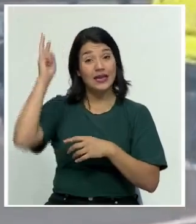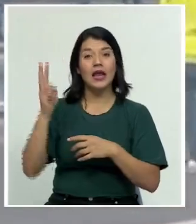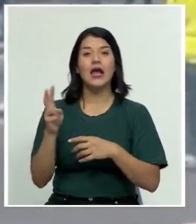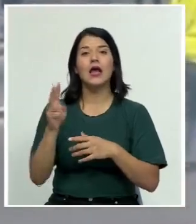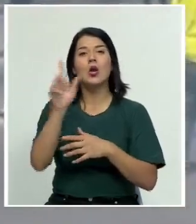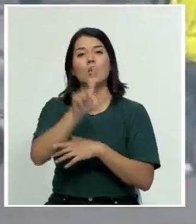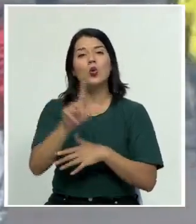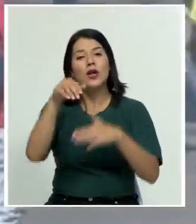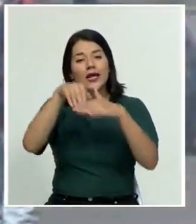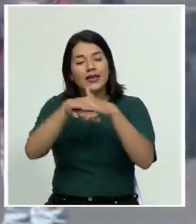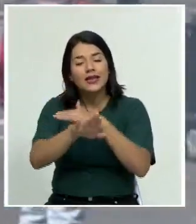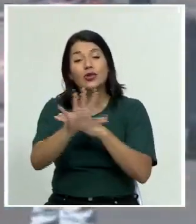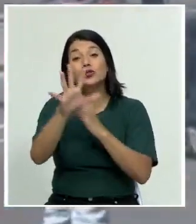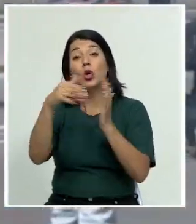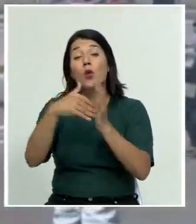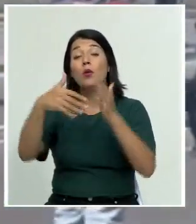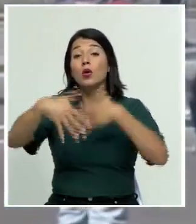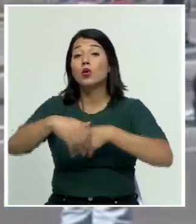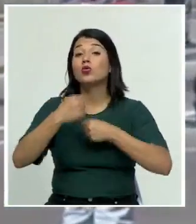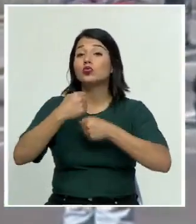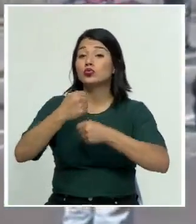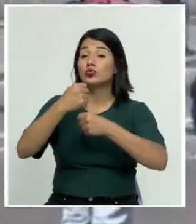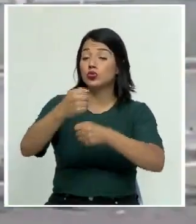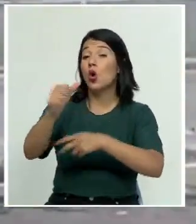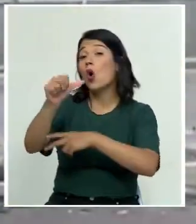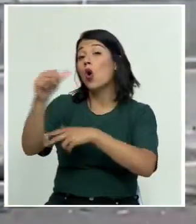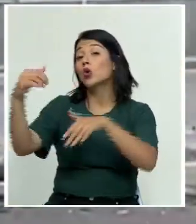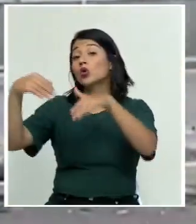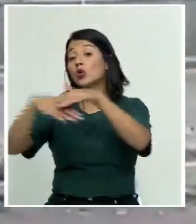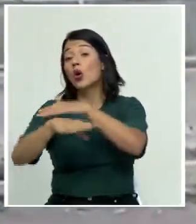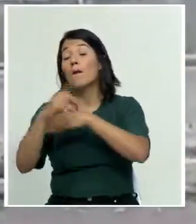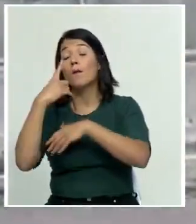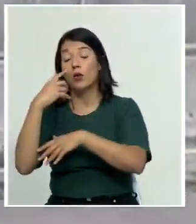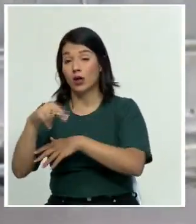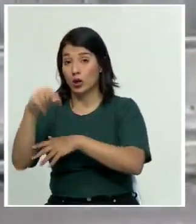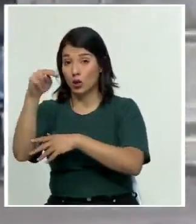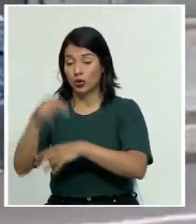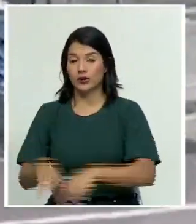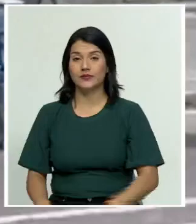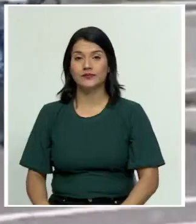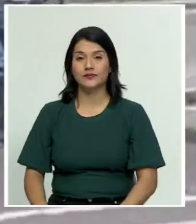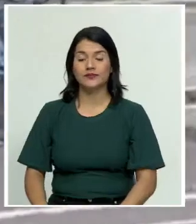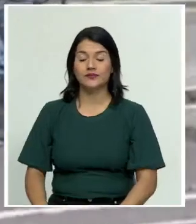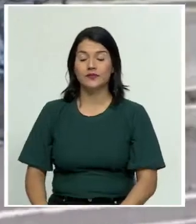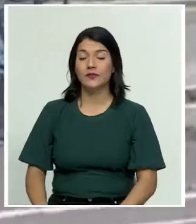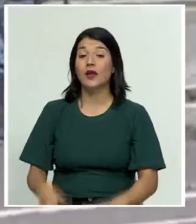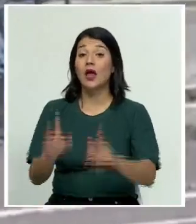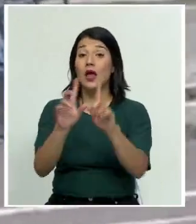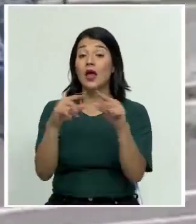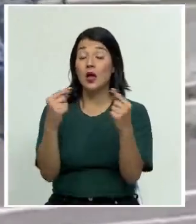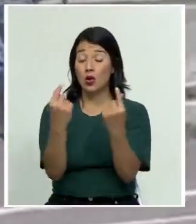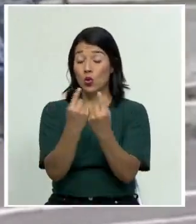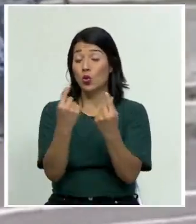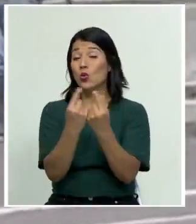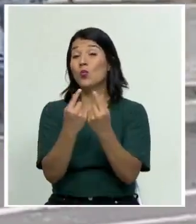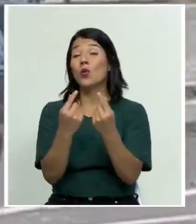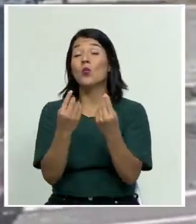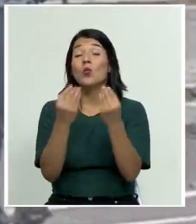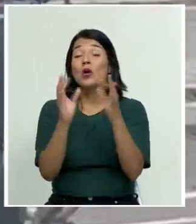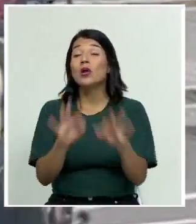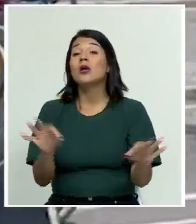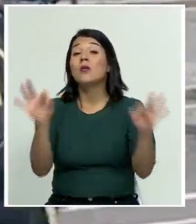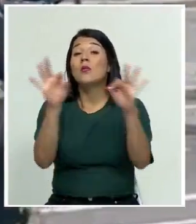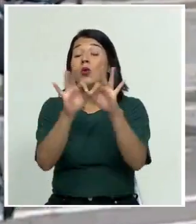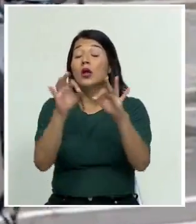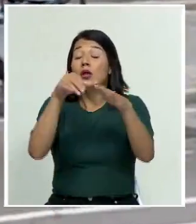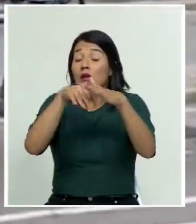5.000 manifestantes. Otros cientos también entraron por el norte de la ciudad. La agrupación fue clave en las revueltas que derrocaron a